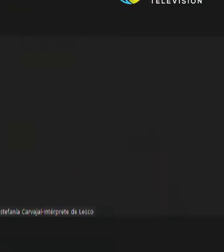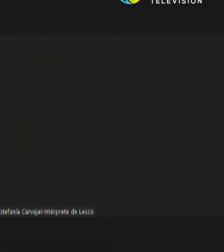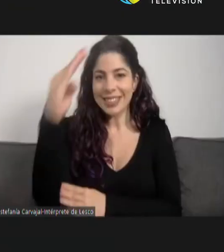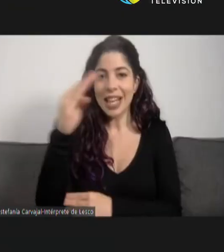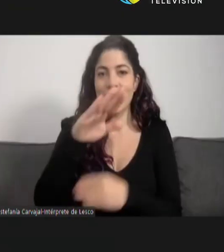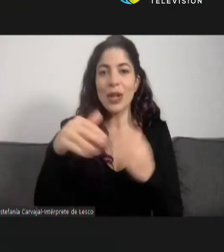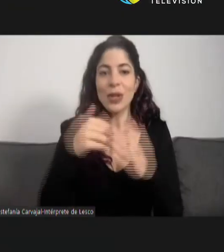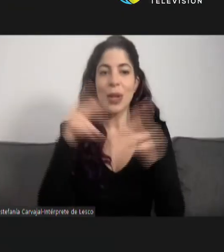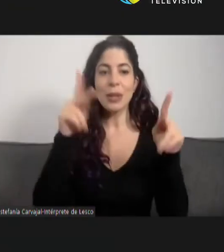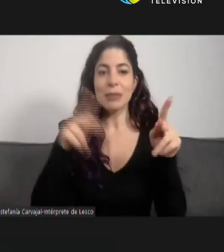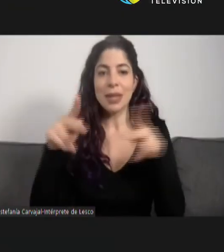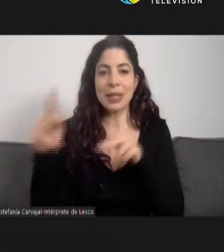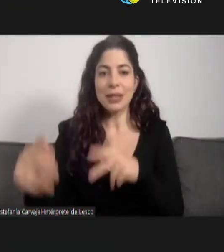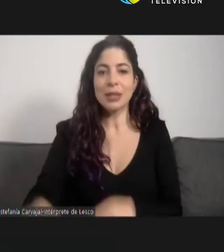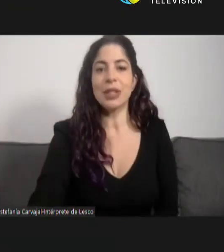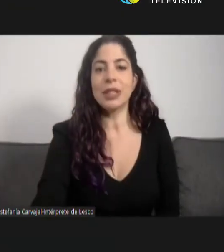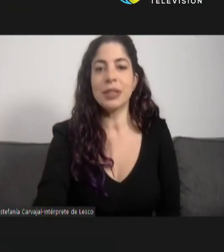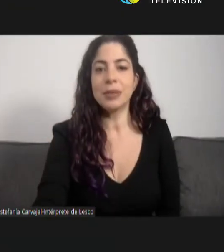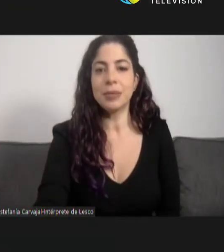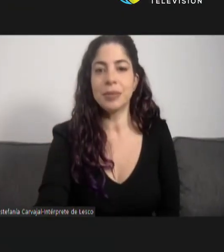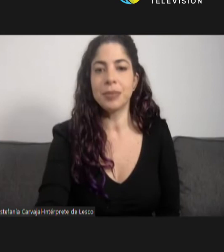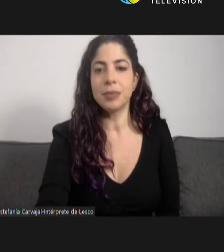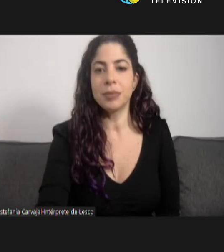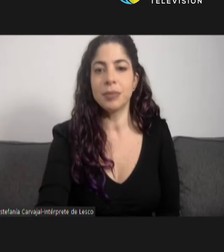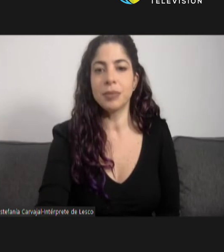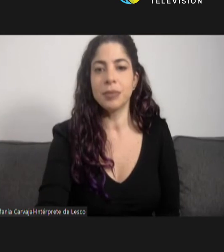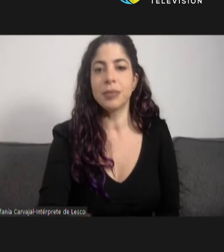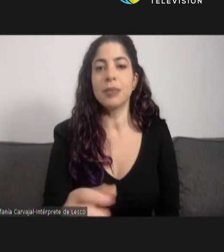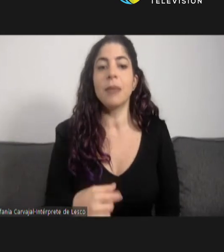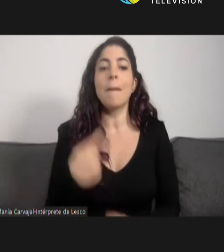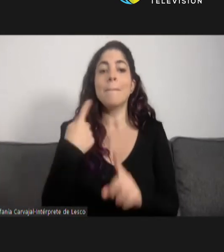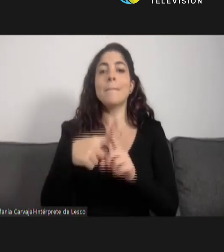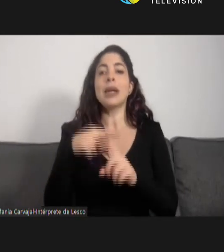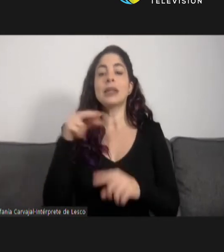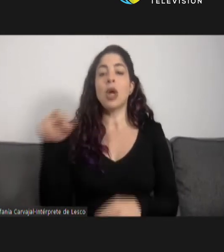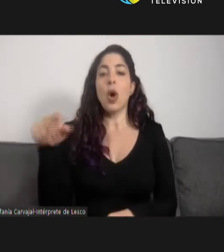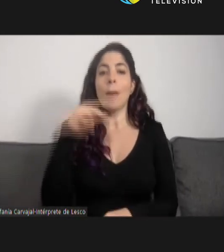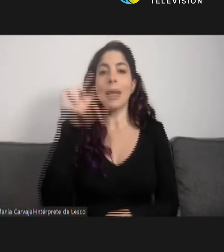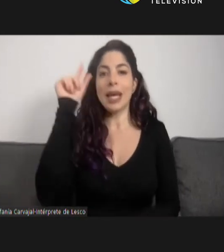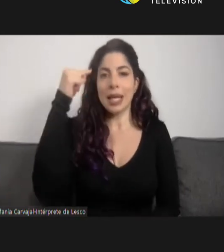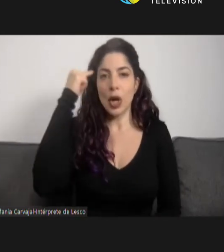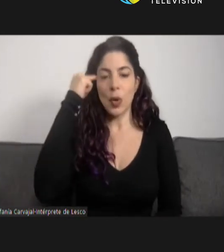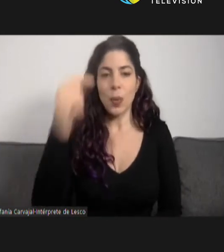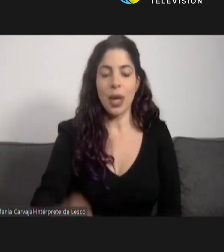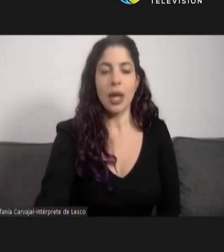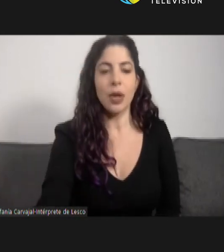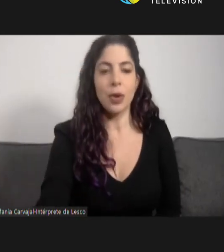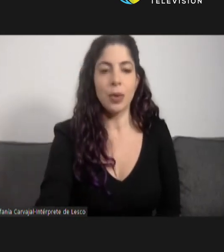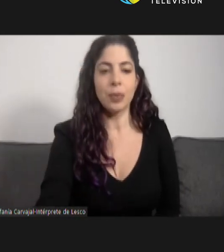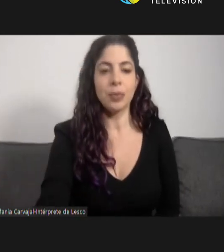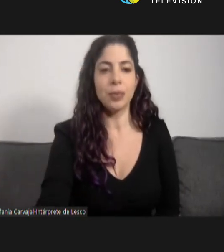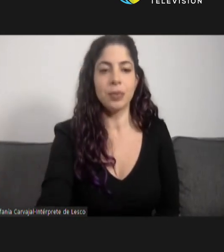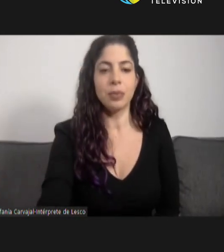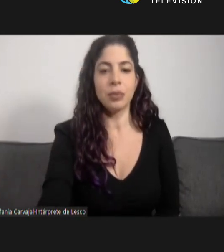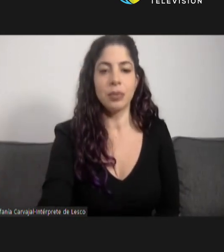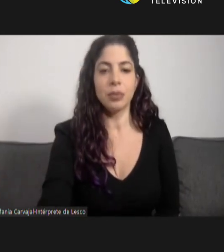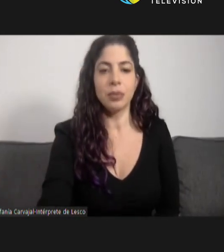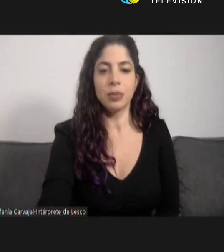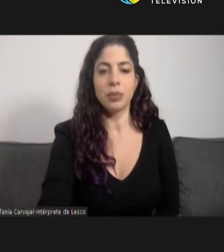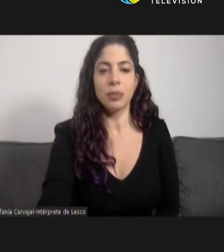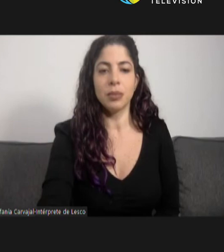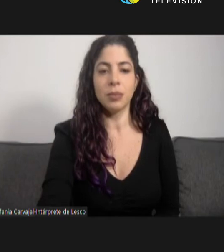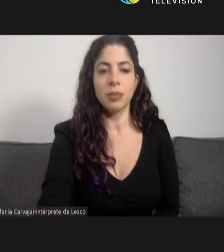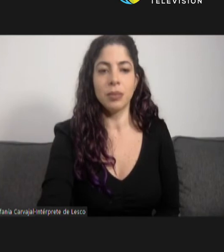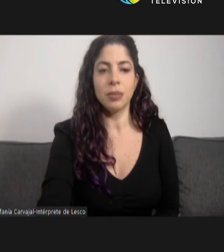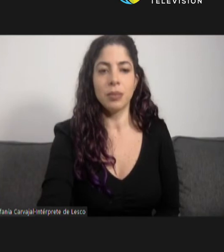las personas que nos ven en la transmisión y a los compañeros de gobierno. Es importante indicar, como ya lo comentó el señor